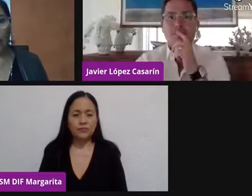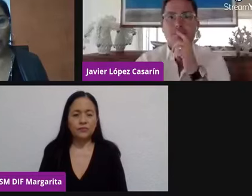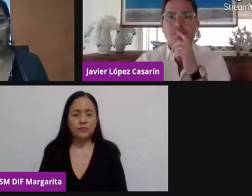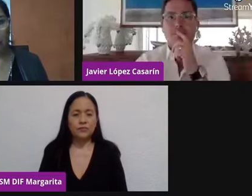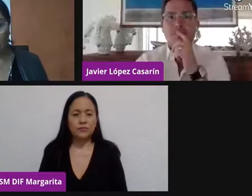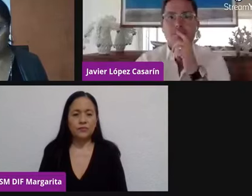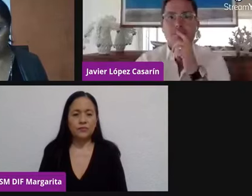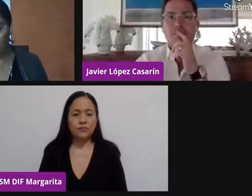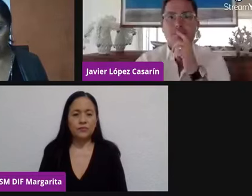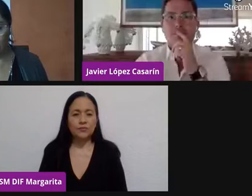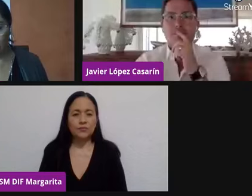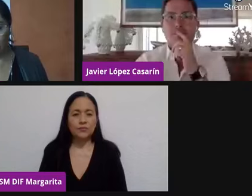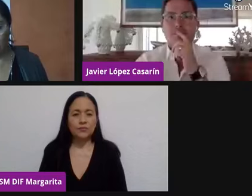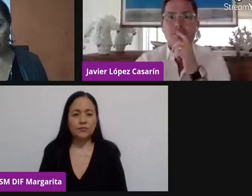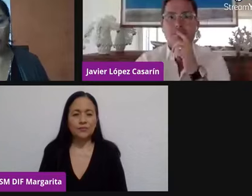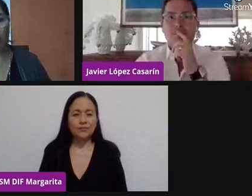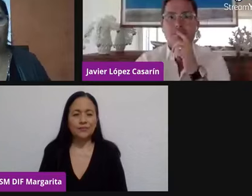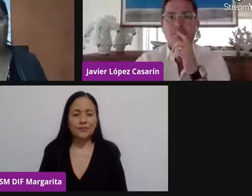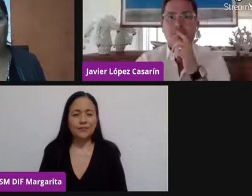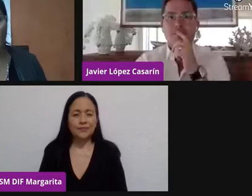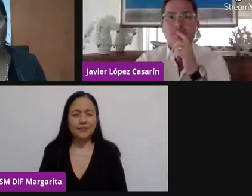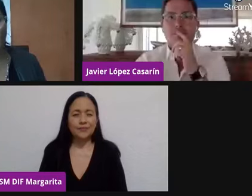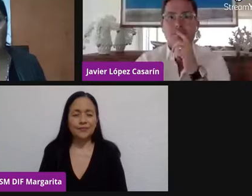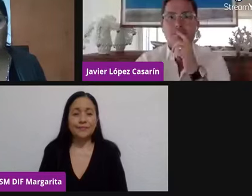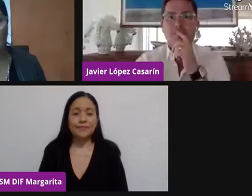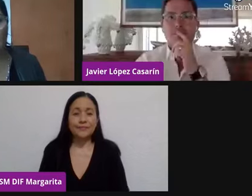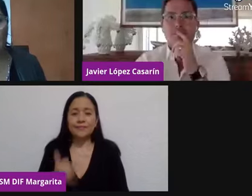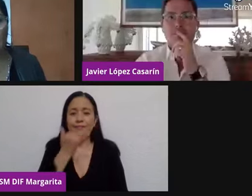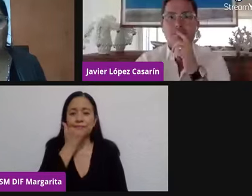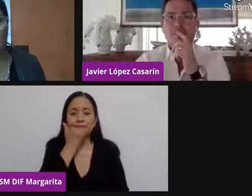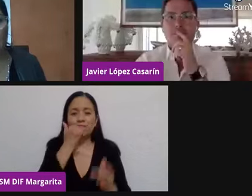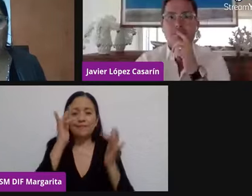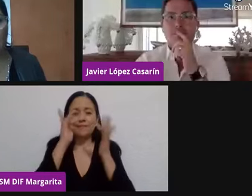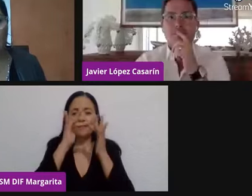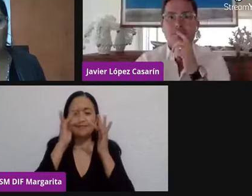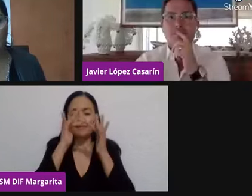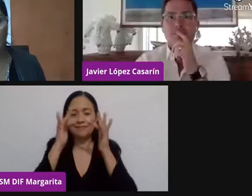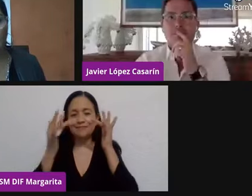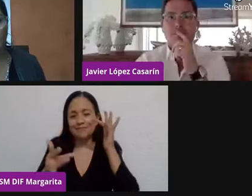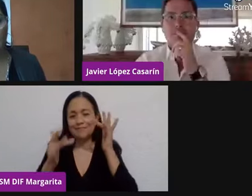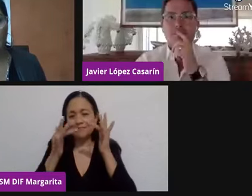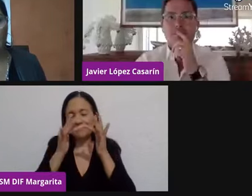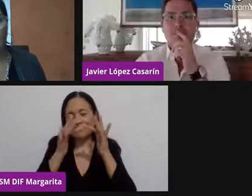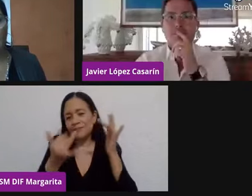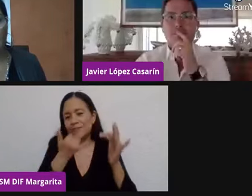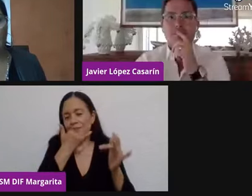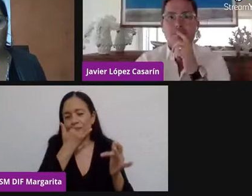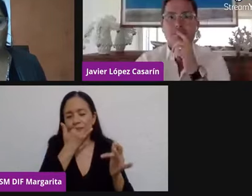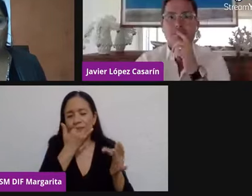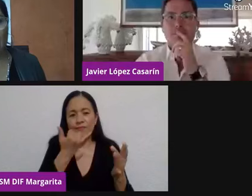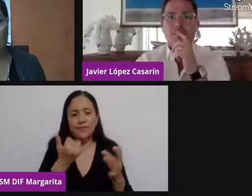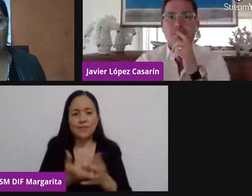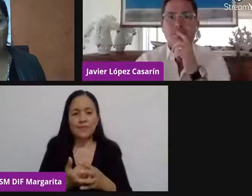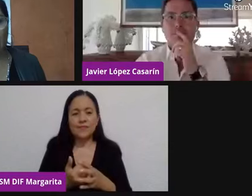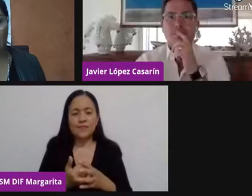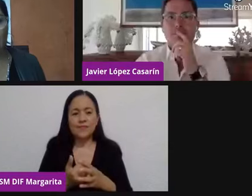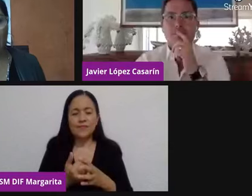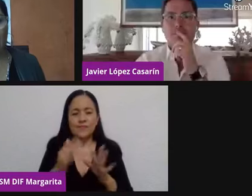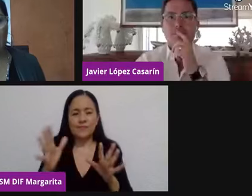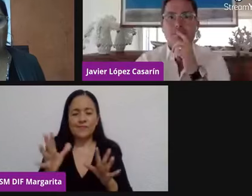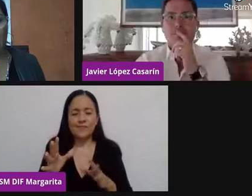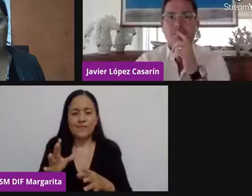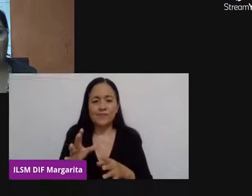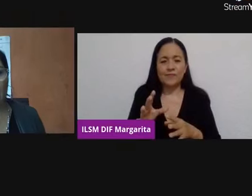Hola, hola. Bueno, estamos teniendo un poquitín de problemas en este momento. El doctor está tratando de